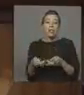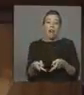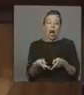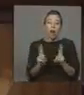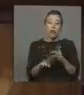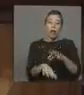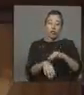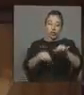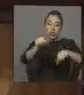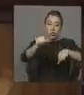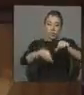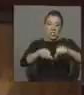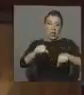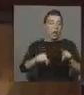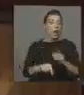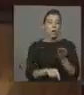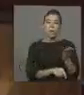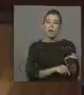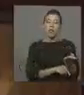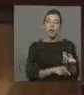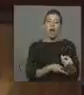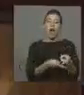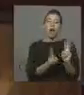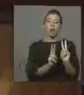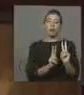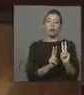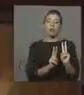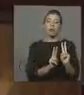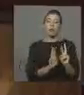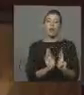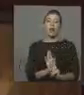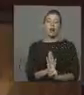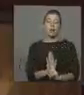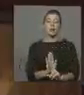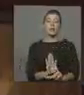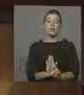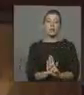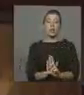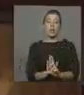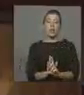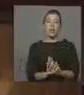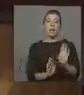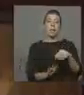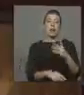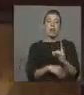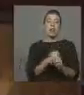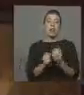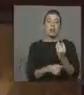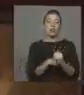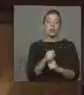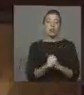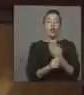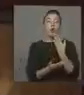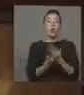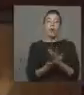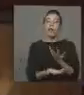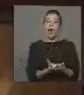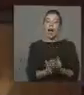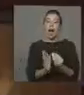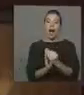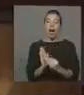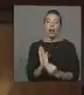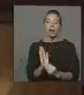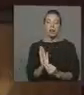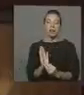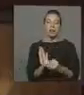médico cirujano a prescindir de la solicitud de autorización al representante legal de las menores de 14 años cuando existan antecedentes para